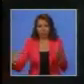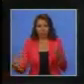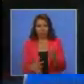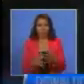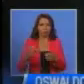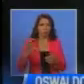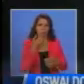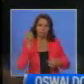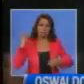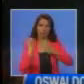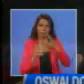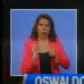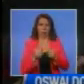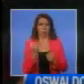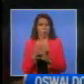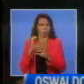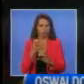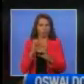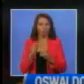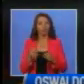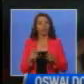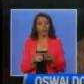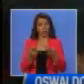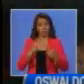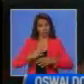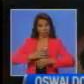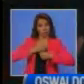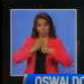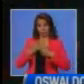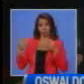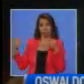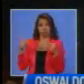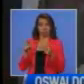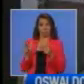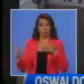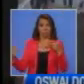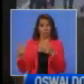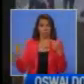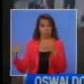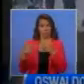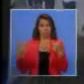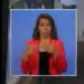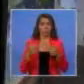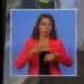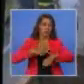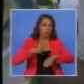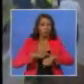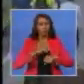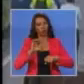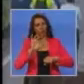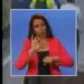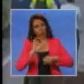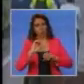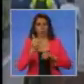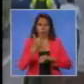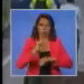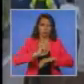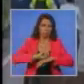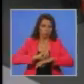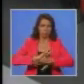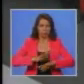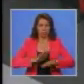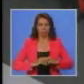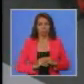enfrentamiento de fuego cruzado de cerca de 8 a 10 minutos dos volquetas ocupadas por unos 20